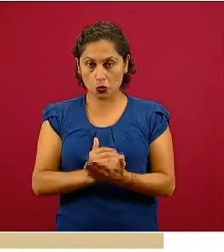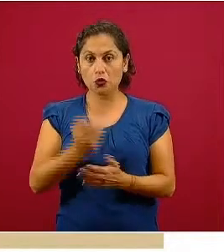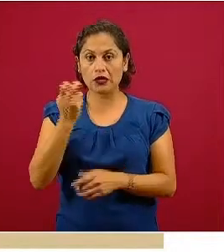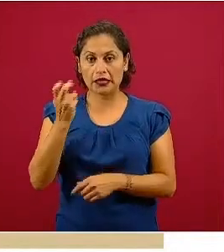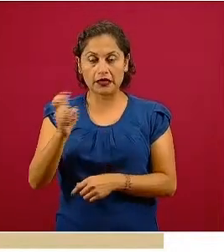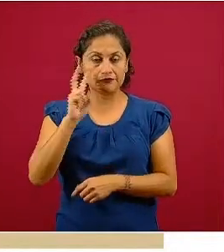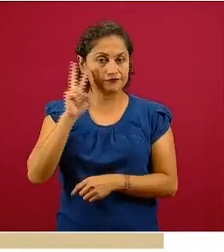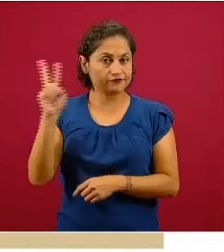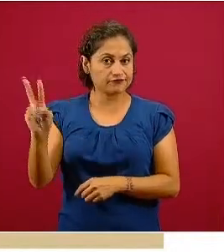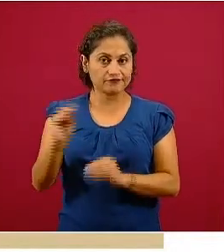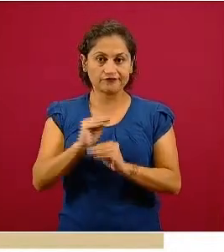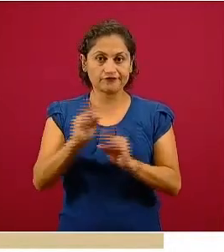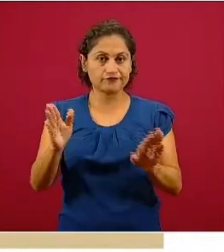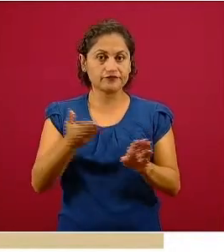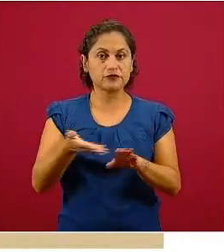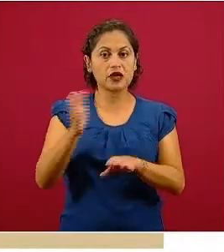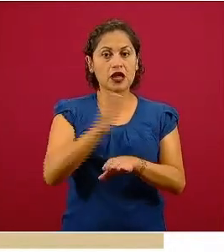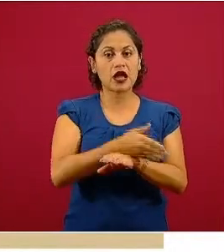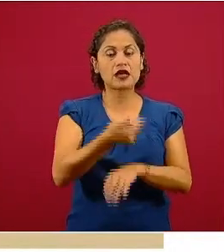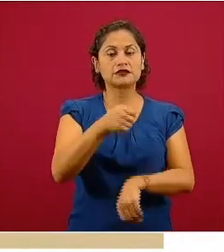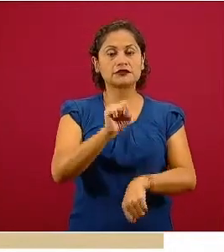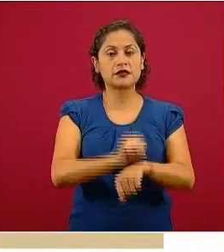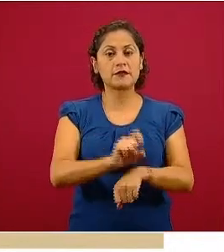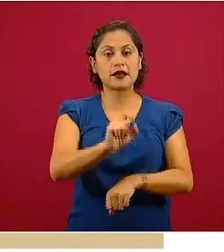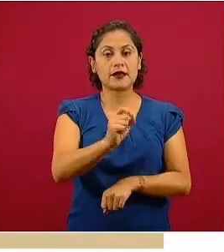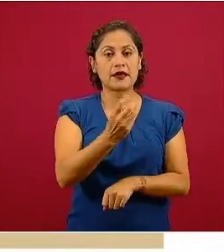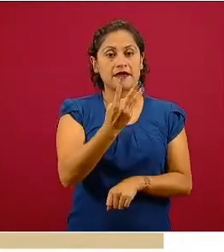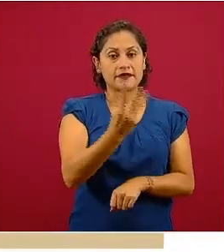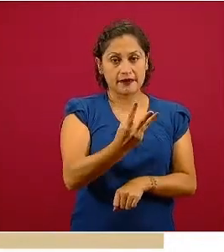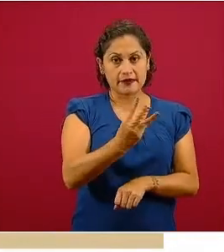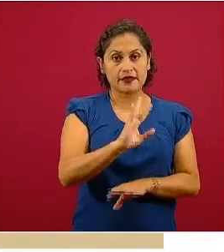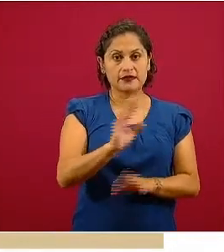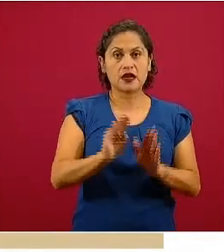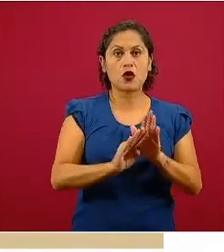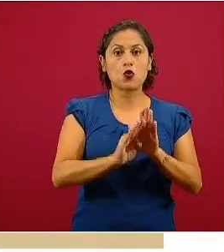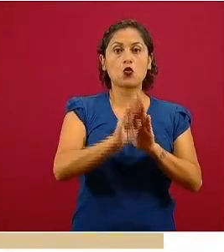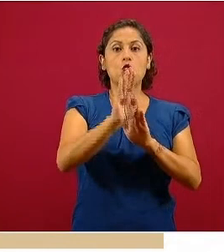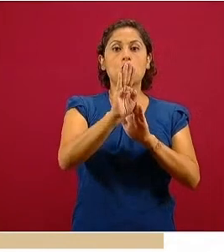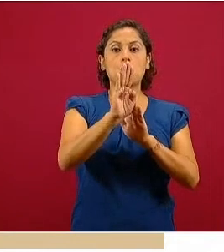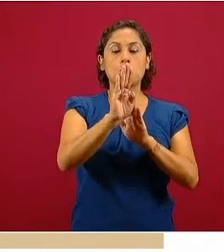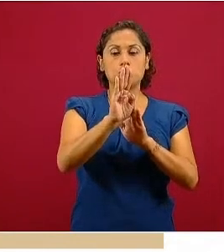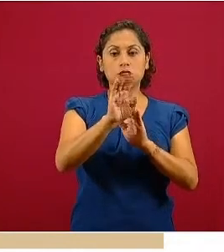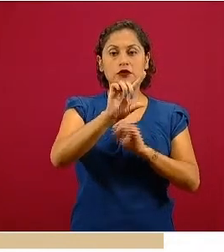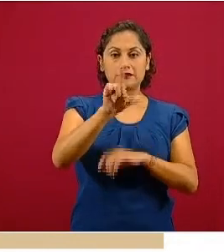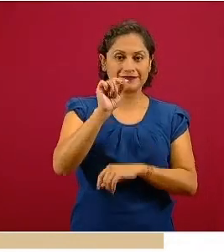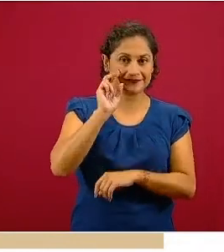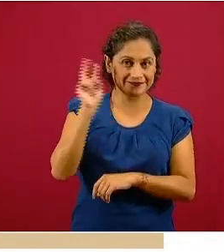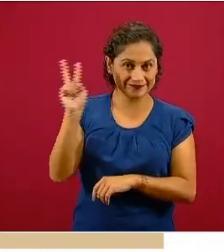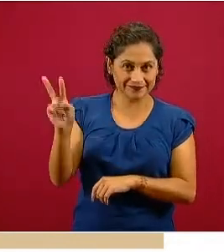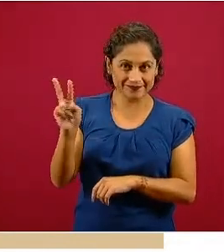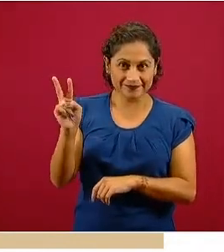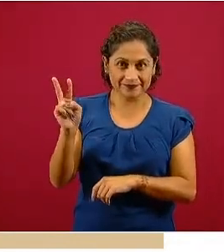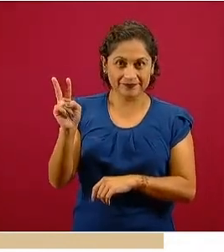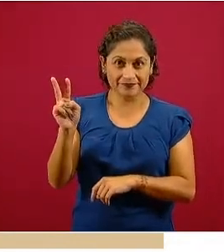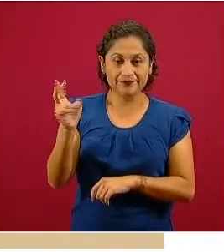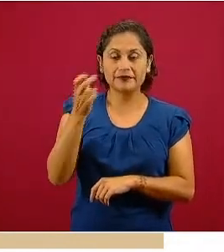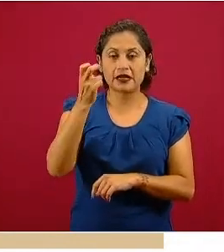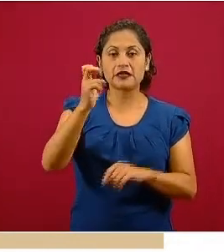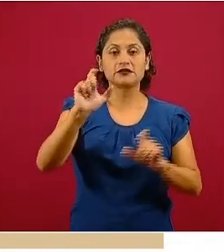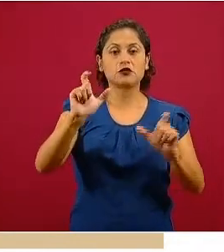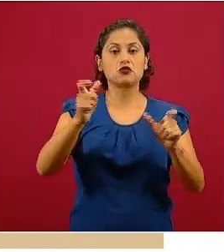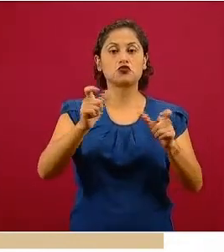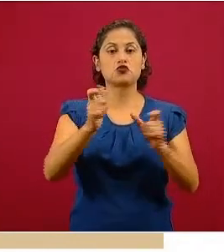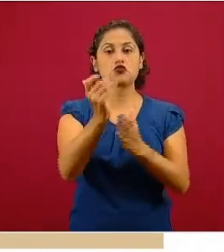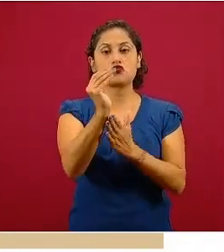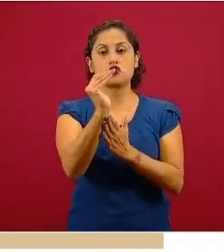marcada, prácticamente desde la semana 23, en donde llegaron a su primer pico. Ahí podemos ver claramente cómo ha ocurrido esta disminución de